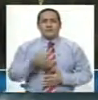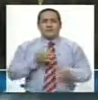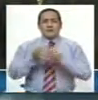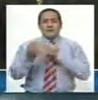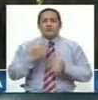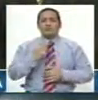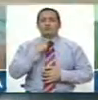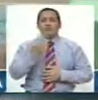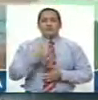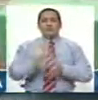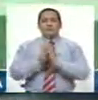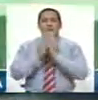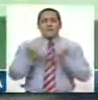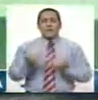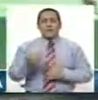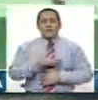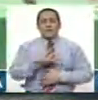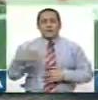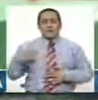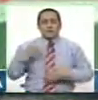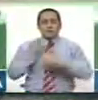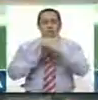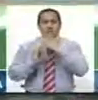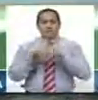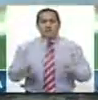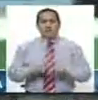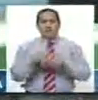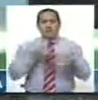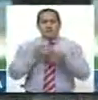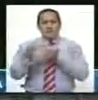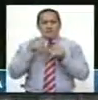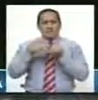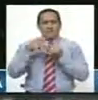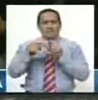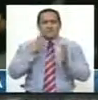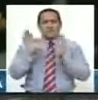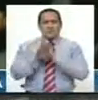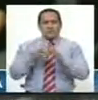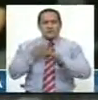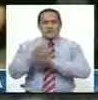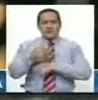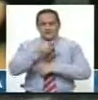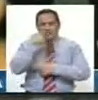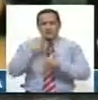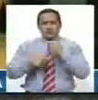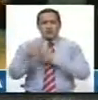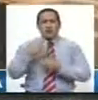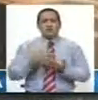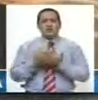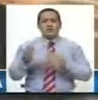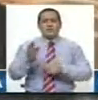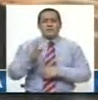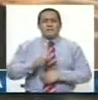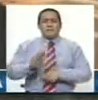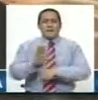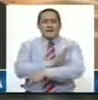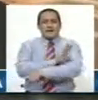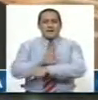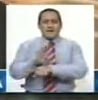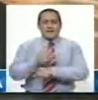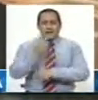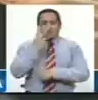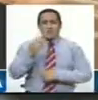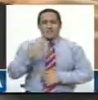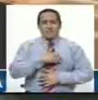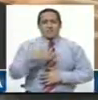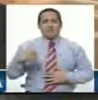Levantaron la voz para exigir al ministro del Interior explicaciones sobre la intervención de droga en Barranca. Corresponde al